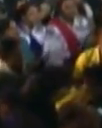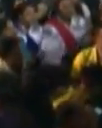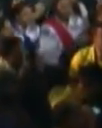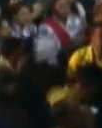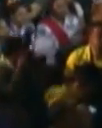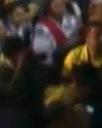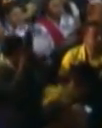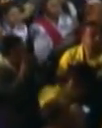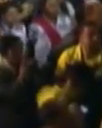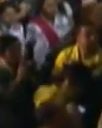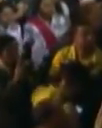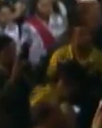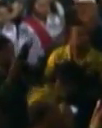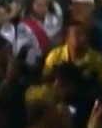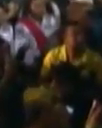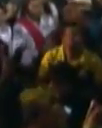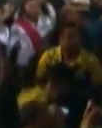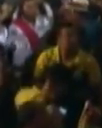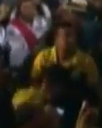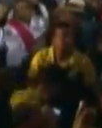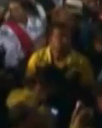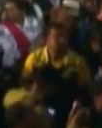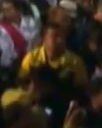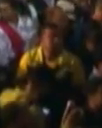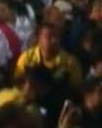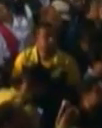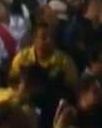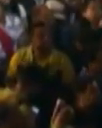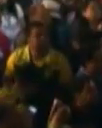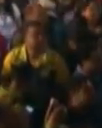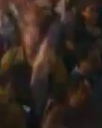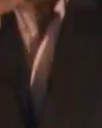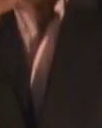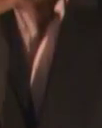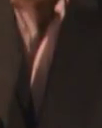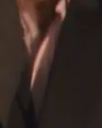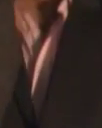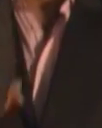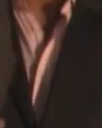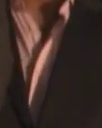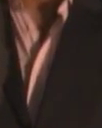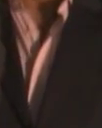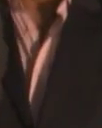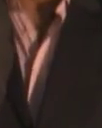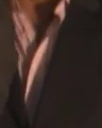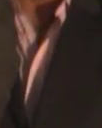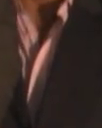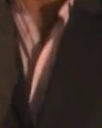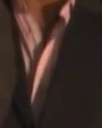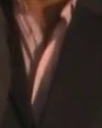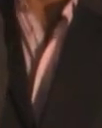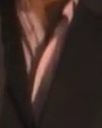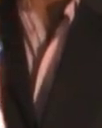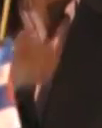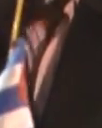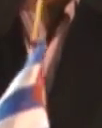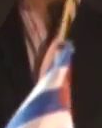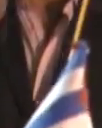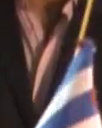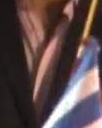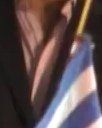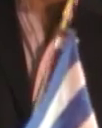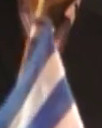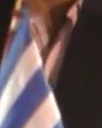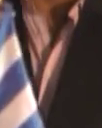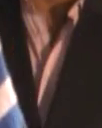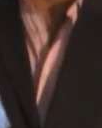generar empleo, energía para nuestra industrialización, energía para nuestra nueva economía. Nos ha